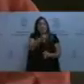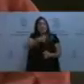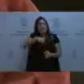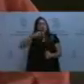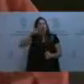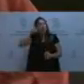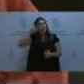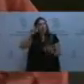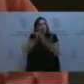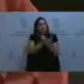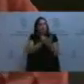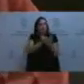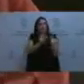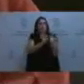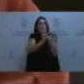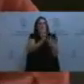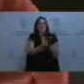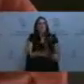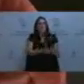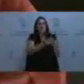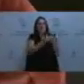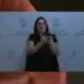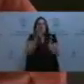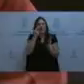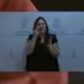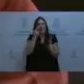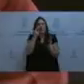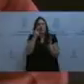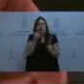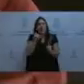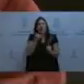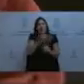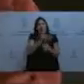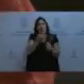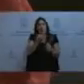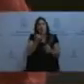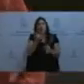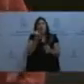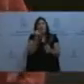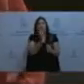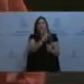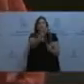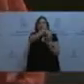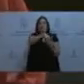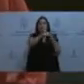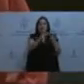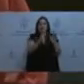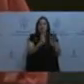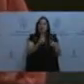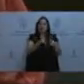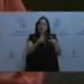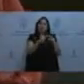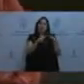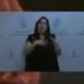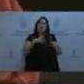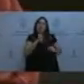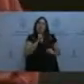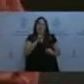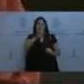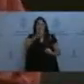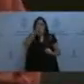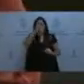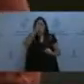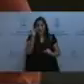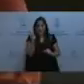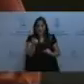de modelizar cómo incorporar la eficiencia energética en las viviendas del Principado de Asturias, de Vipasa.